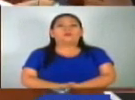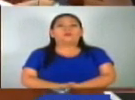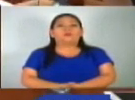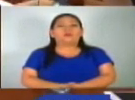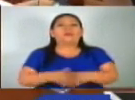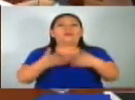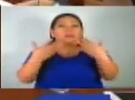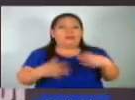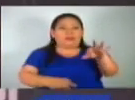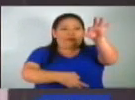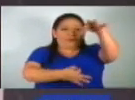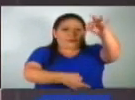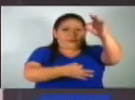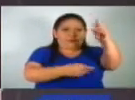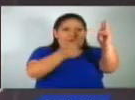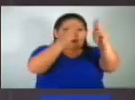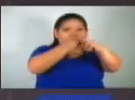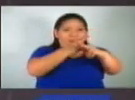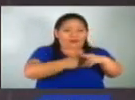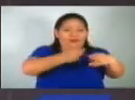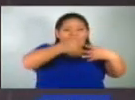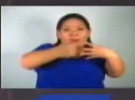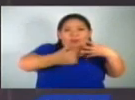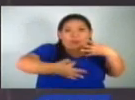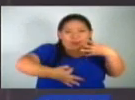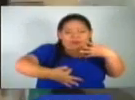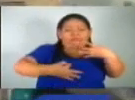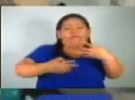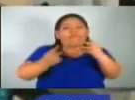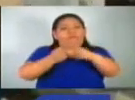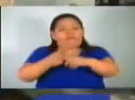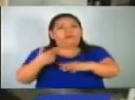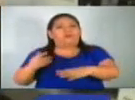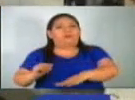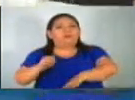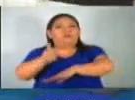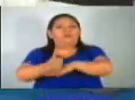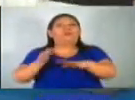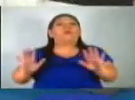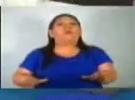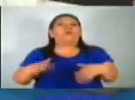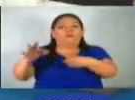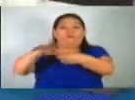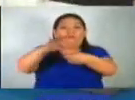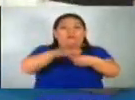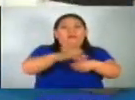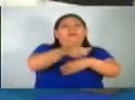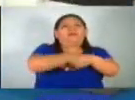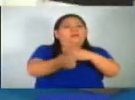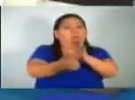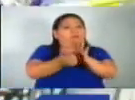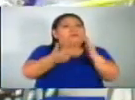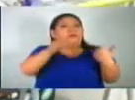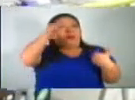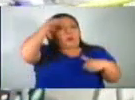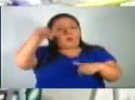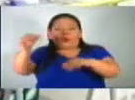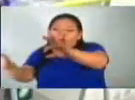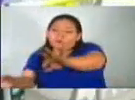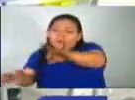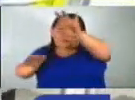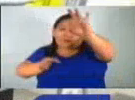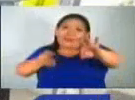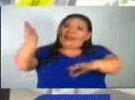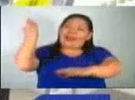Las reformas a la Ley de Protección al Consumidor están a pocos días de implementarse, tras la aprobación en la Asamblea Legislativa de las observaciones que